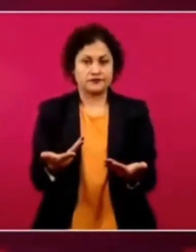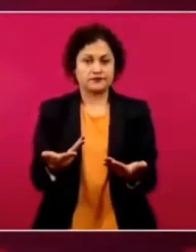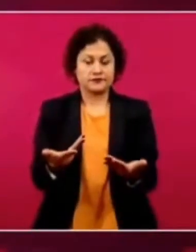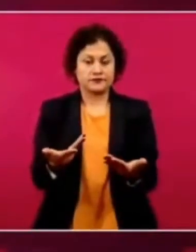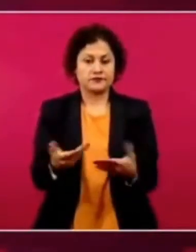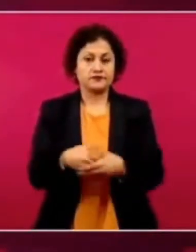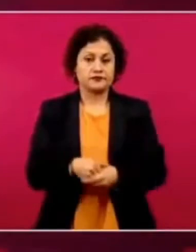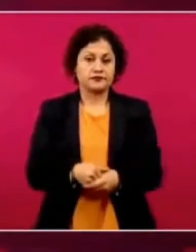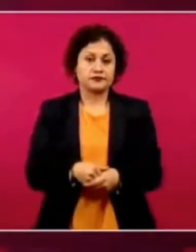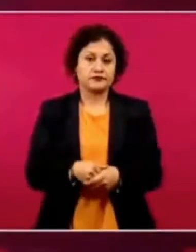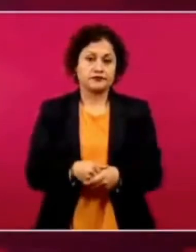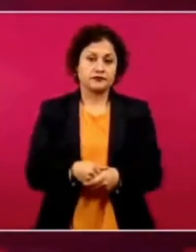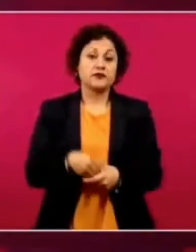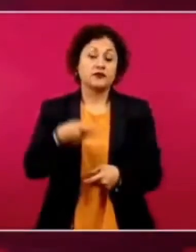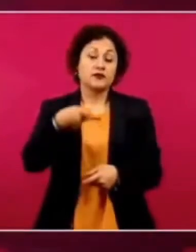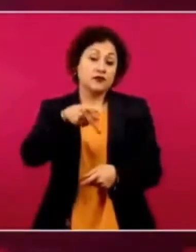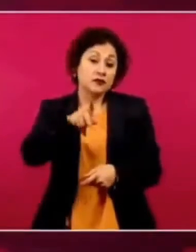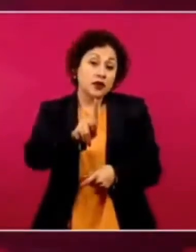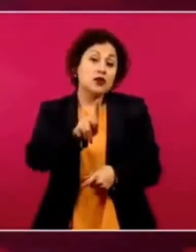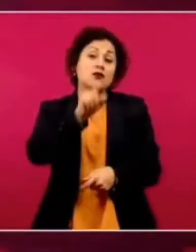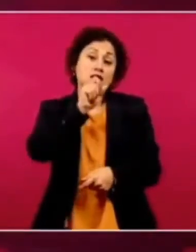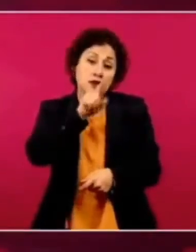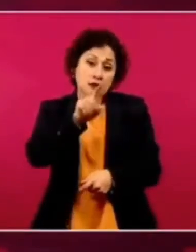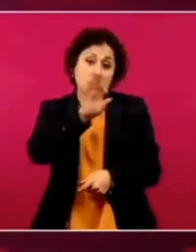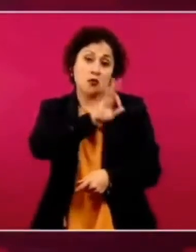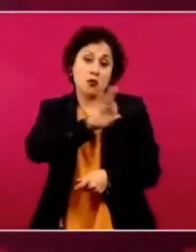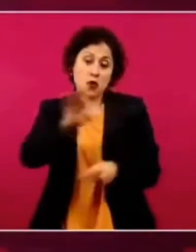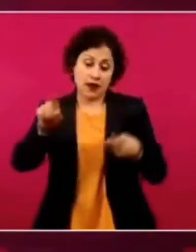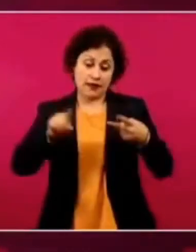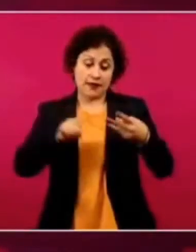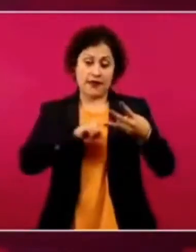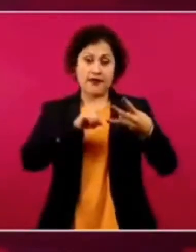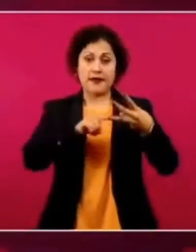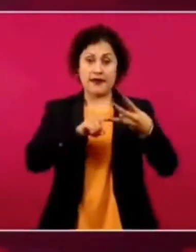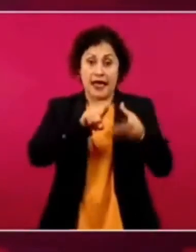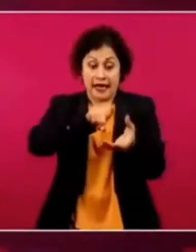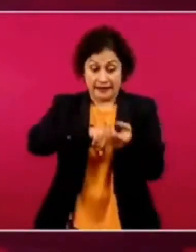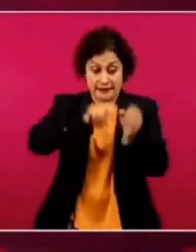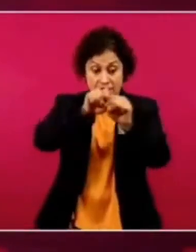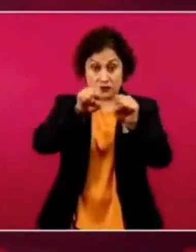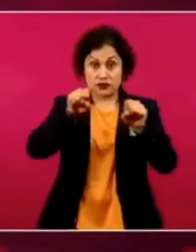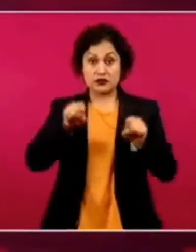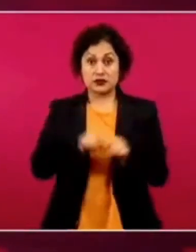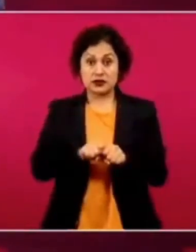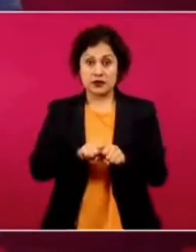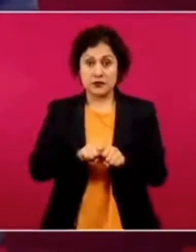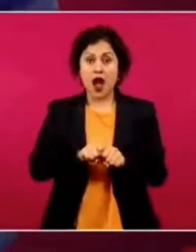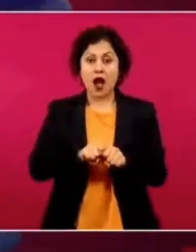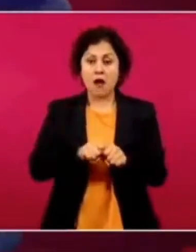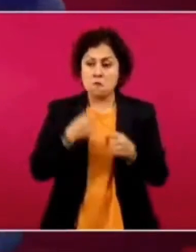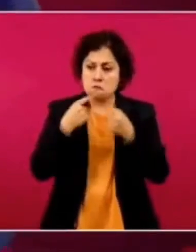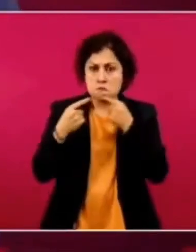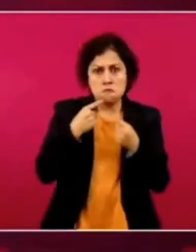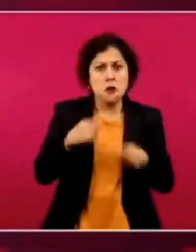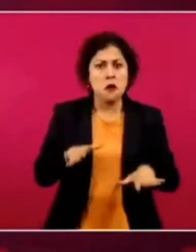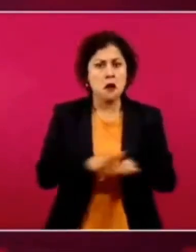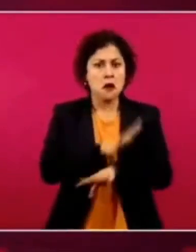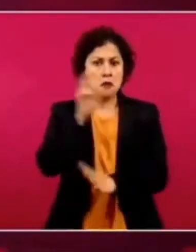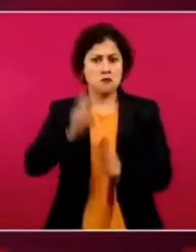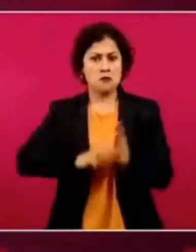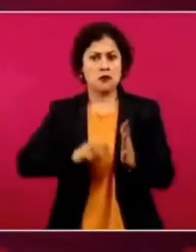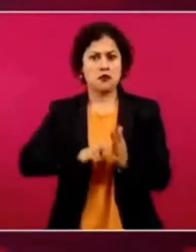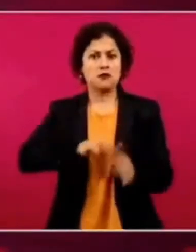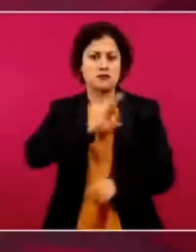a cabo al interior del Poder Judicial, que podrían hacerlo ellos mismos. Para eso es